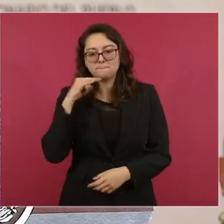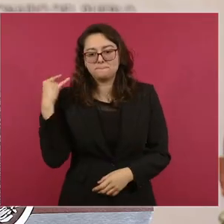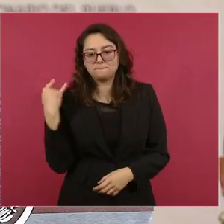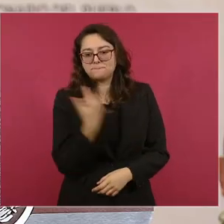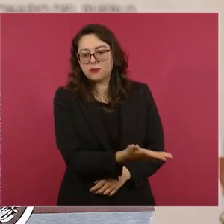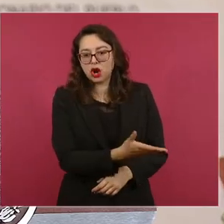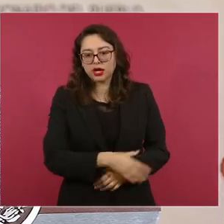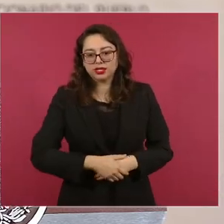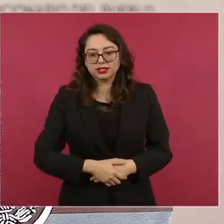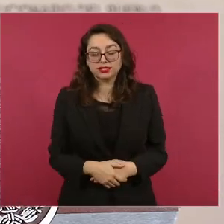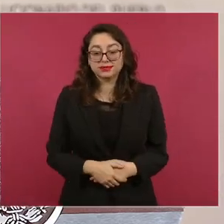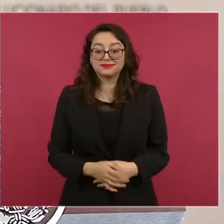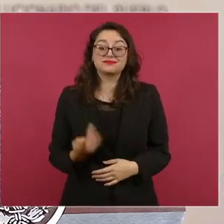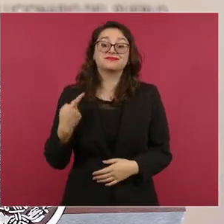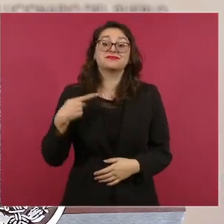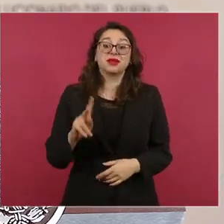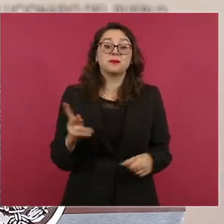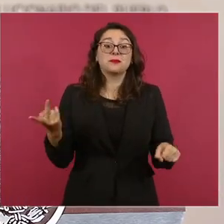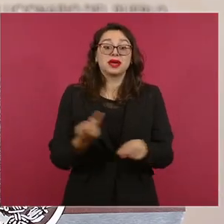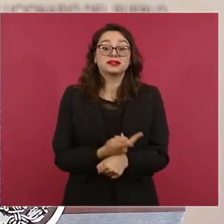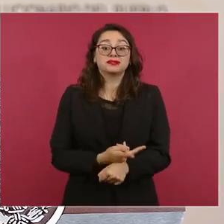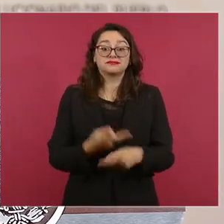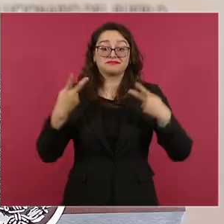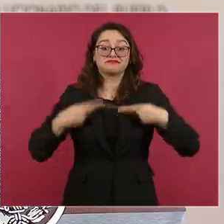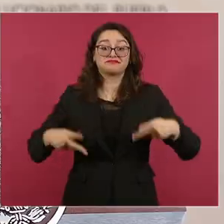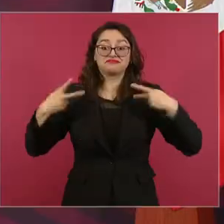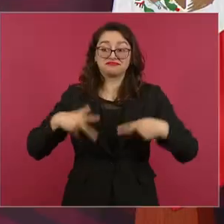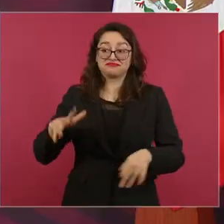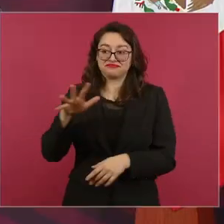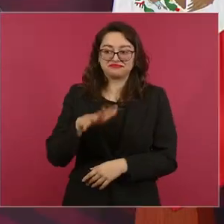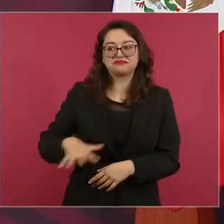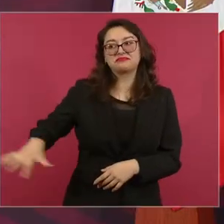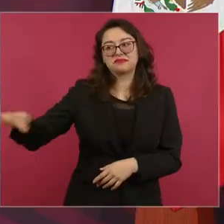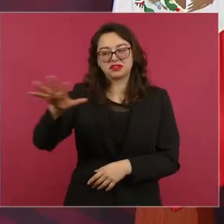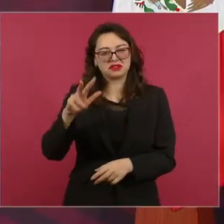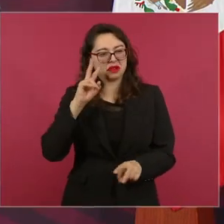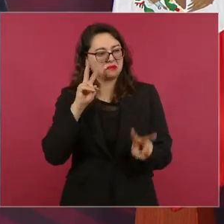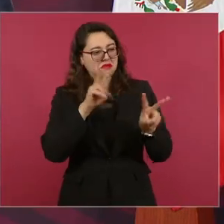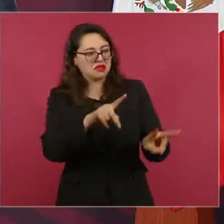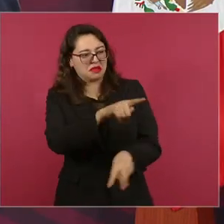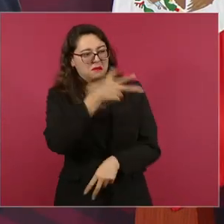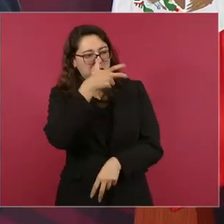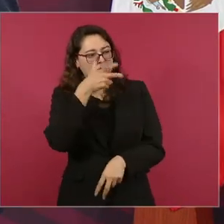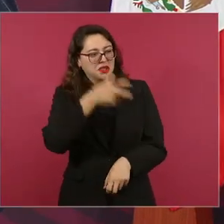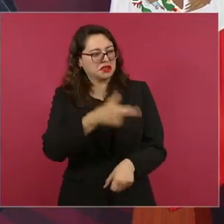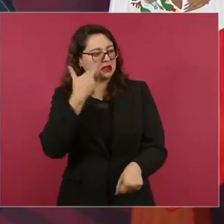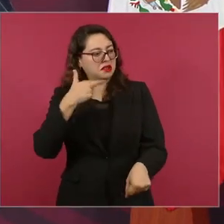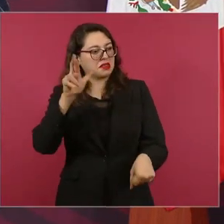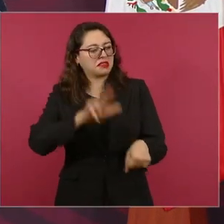Nada más que el pueblo se cansa de tanta pinche tranza, ¿no?